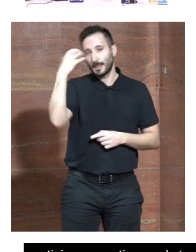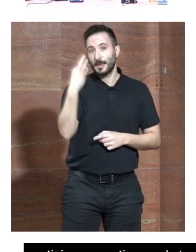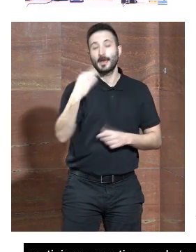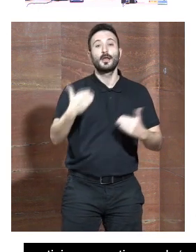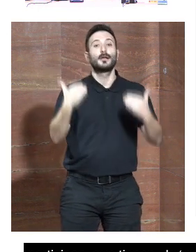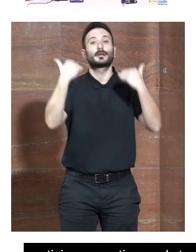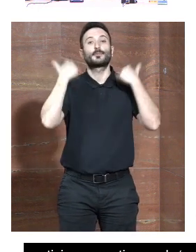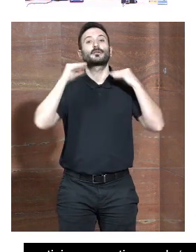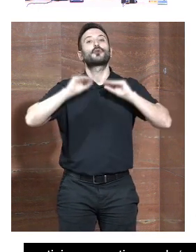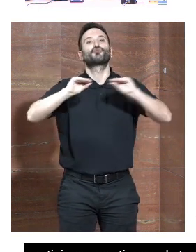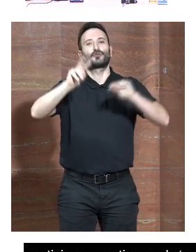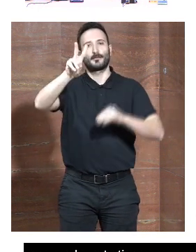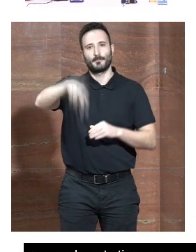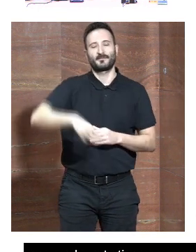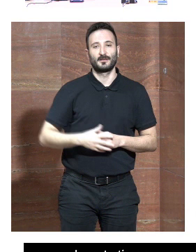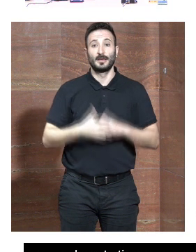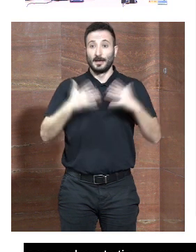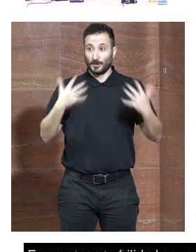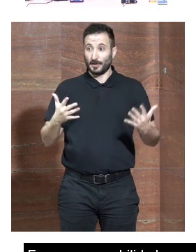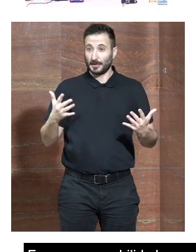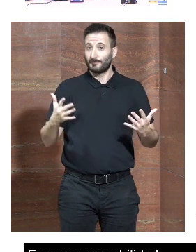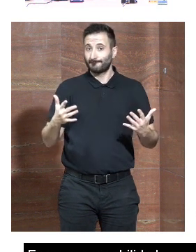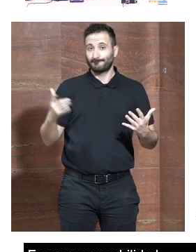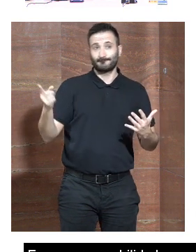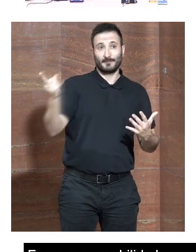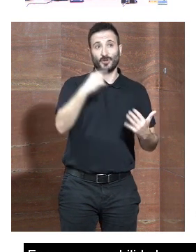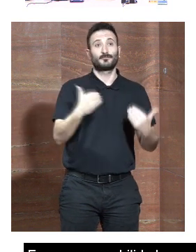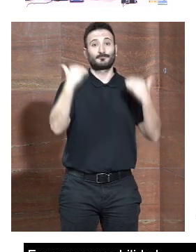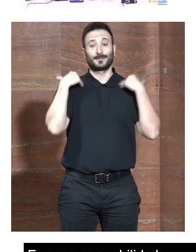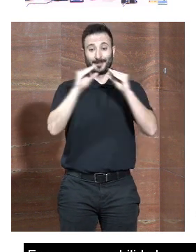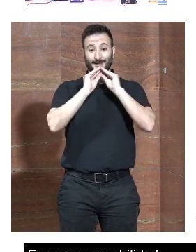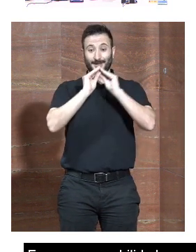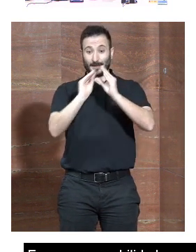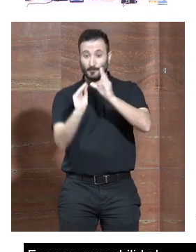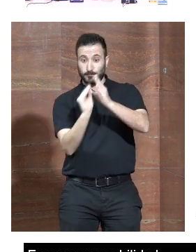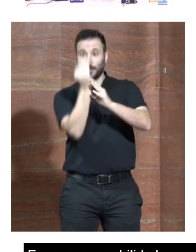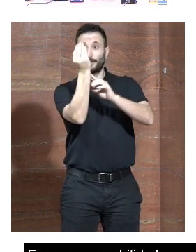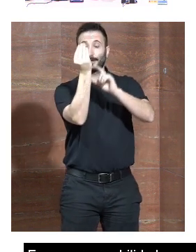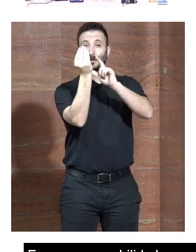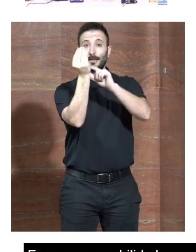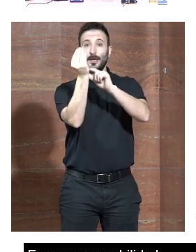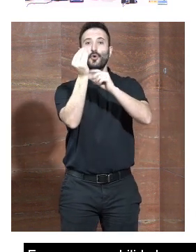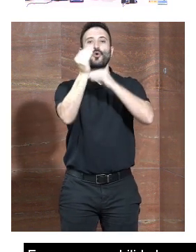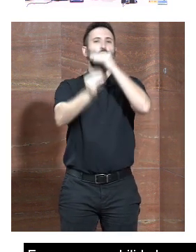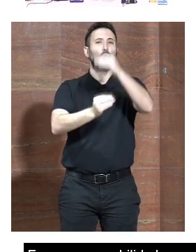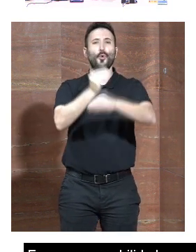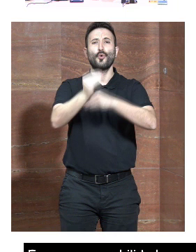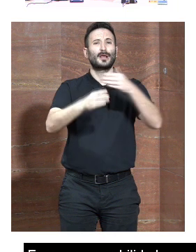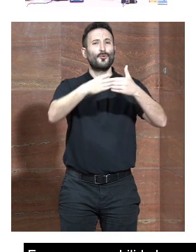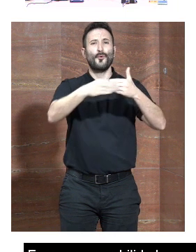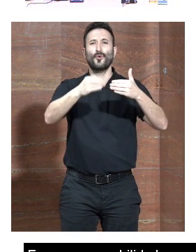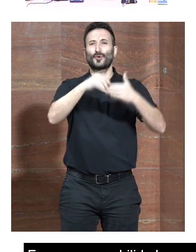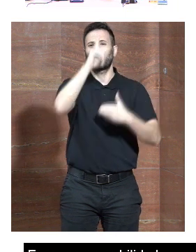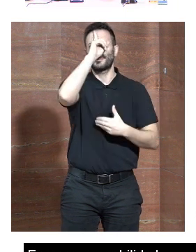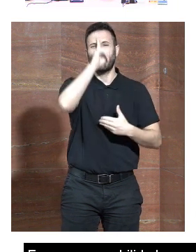responsabilidad, ¿no? Y tener en cuenta que lo que van a publicar, lo que van a crear, va a ser utilizado por distintos perfiles de